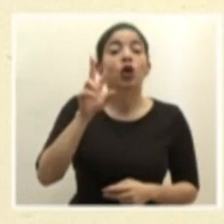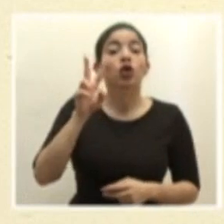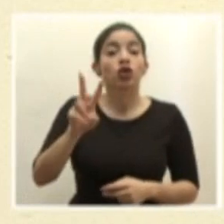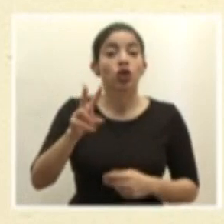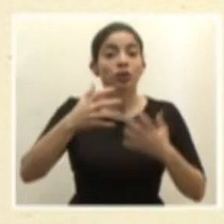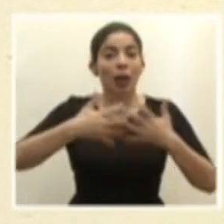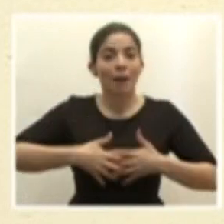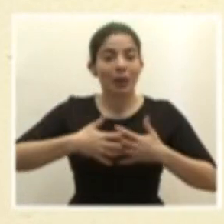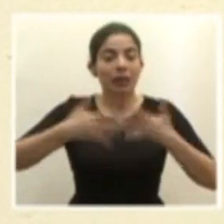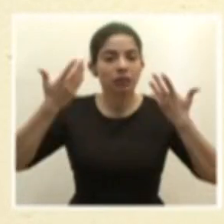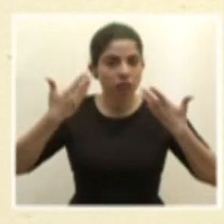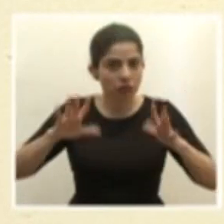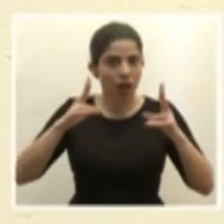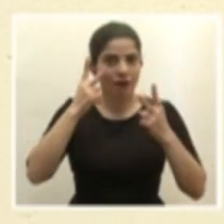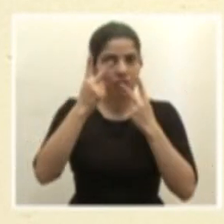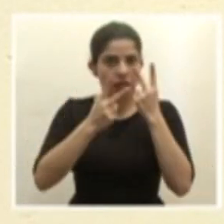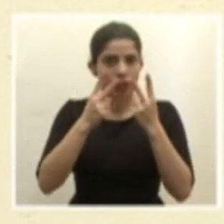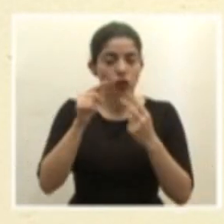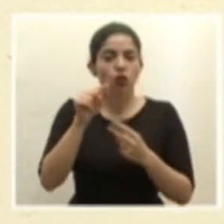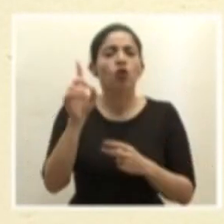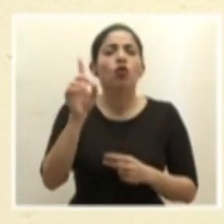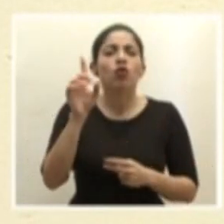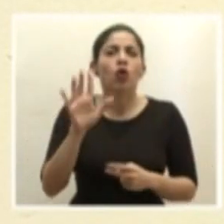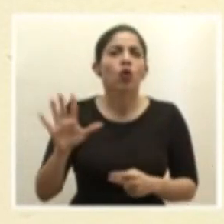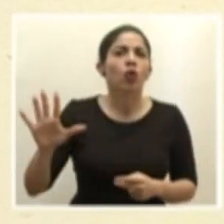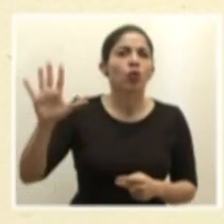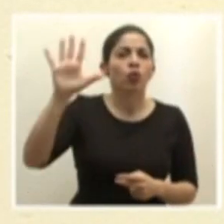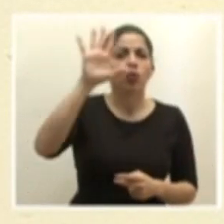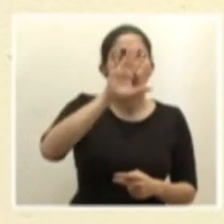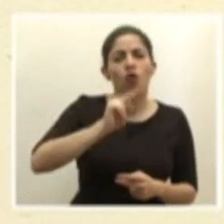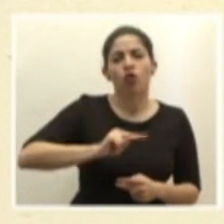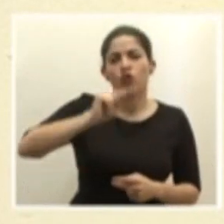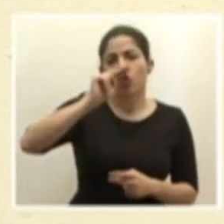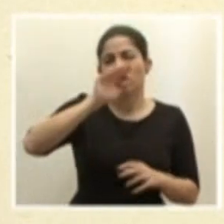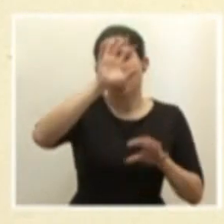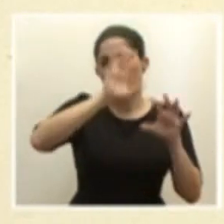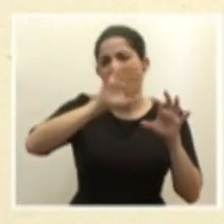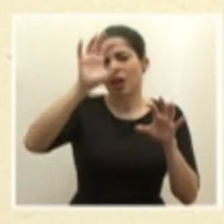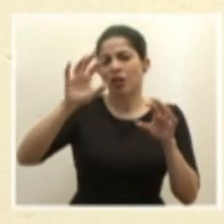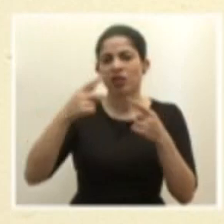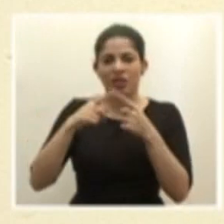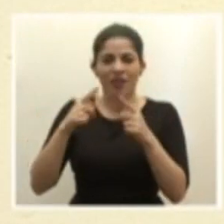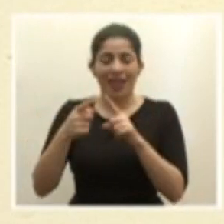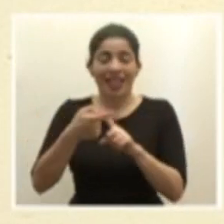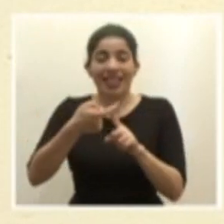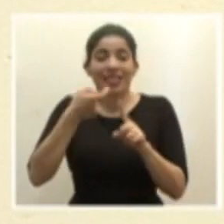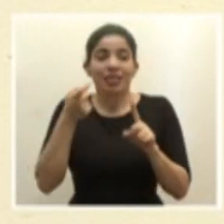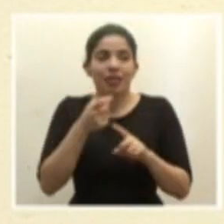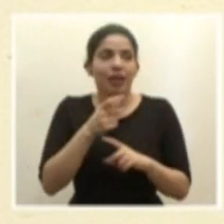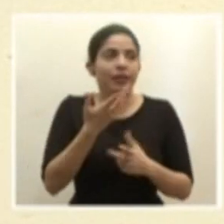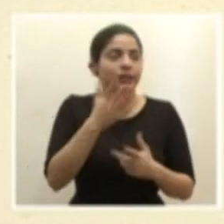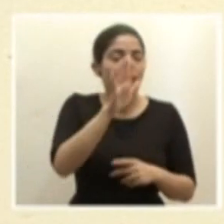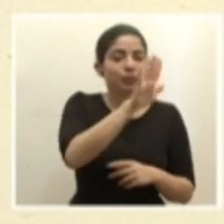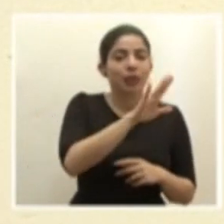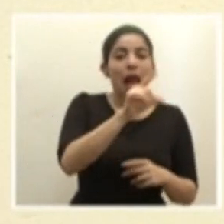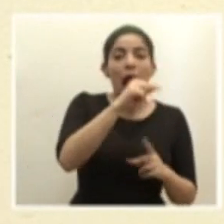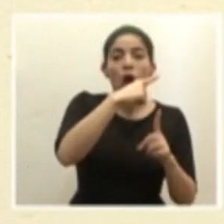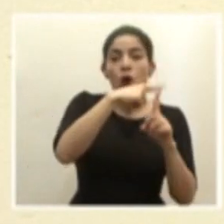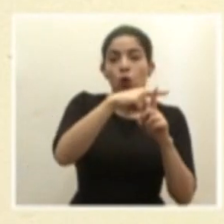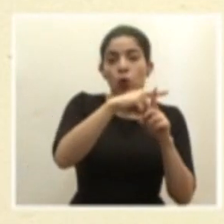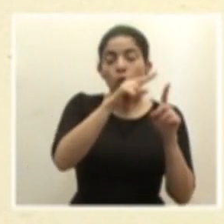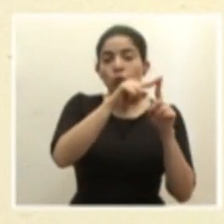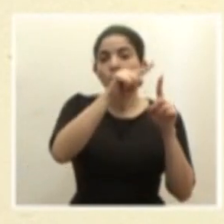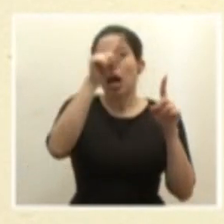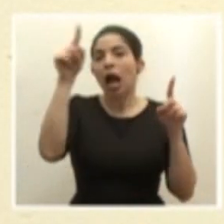252 empresas ubicadas en toda la zona norte, en todos los cantones, que va básicamente desde el sector de La Cruz